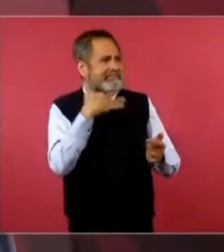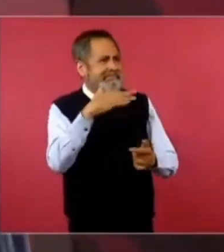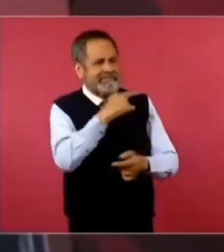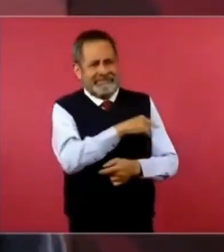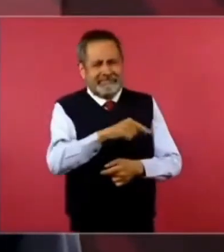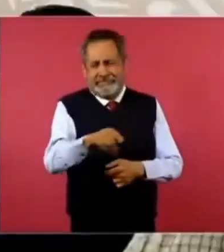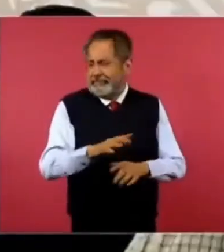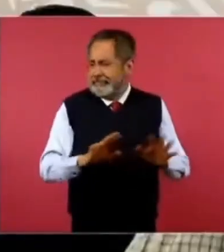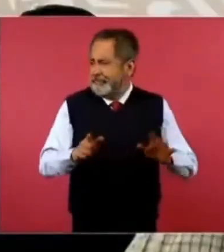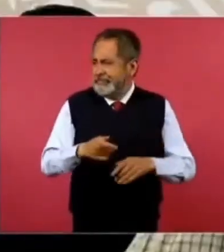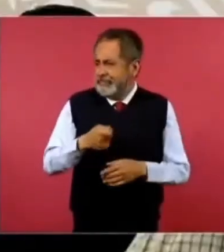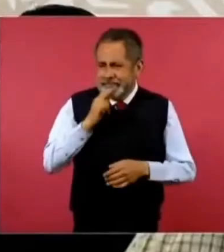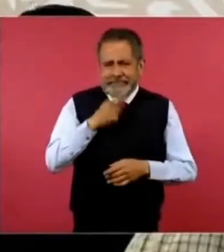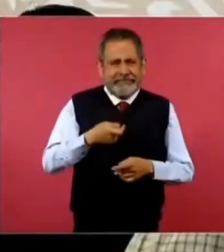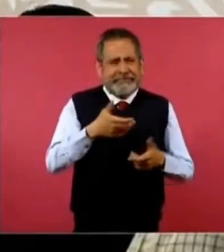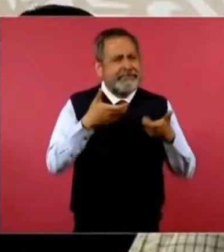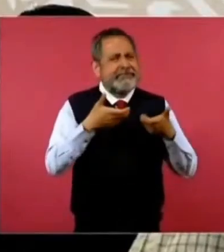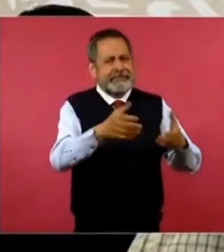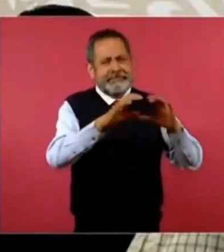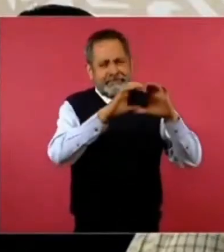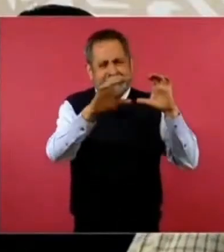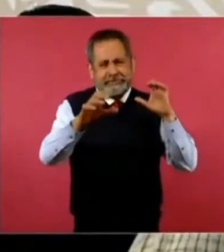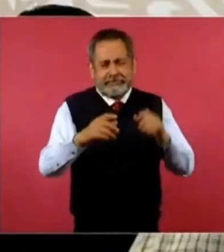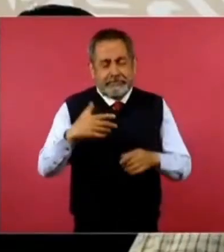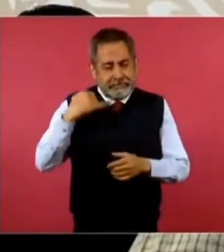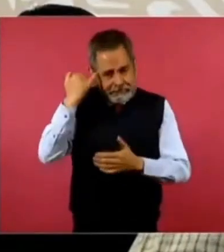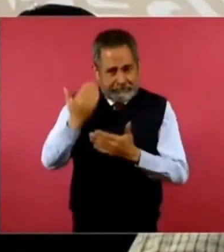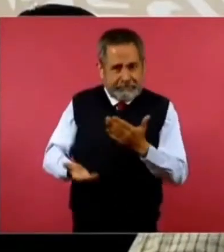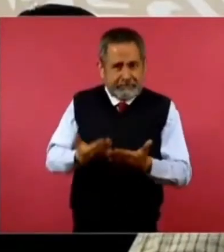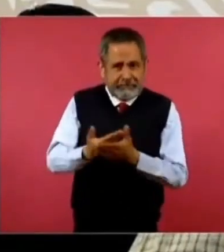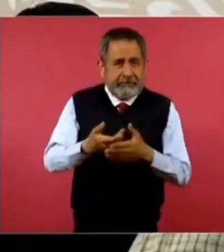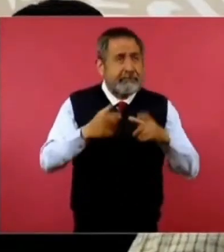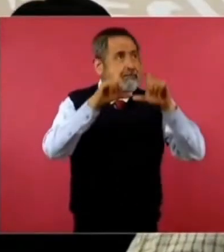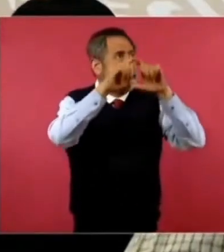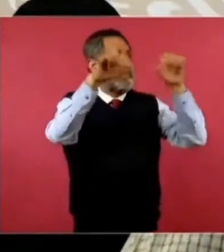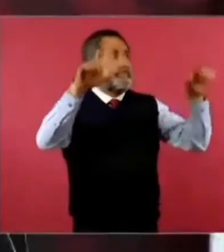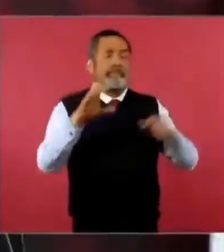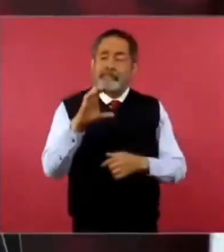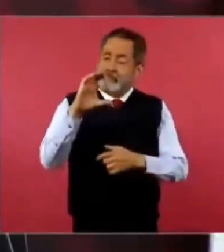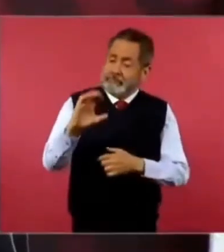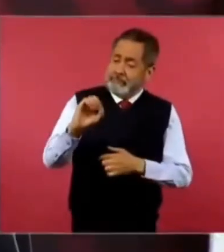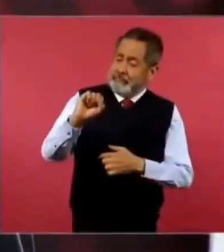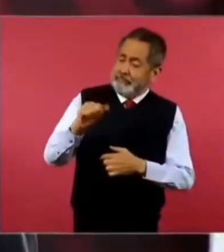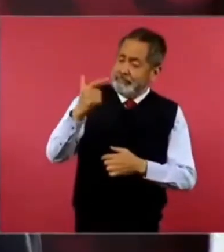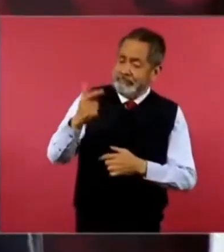la calle, ya lo propuse, Carlos Salinas de Gortari.